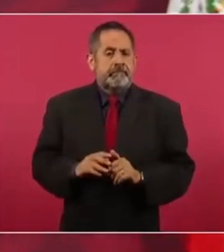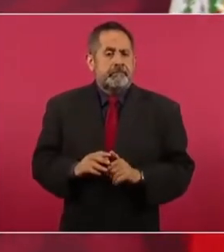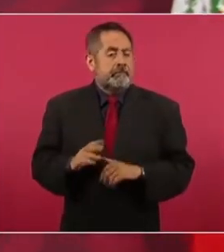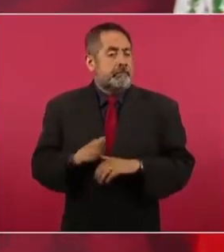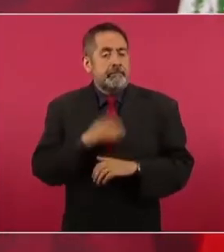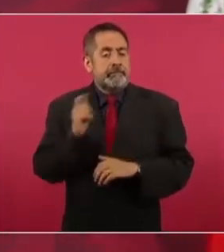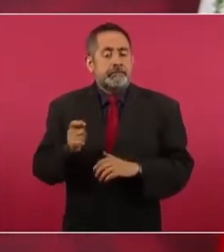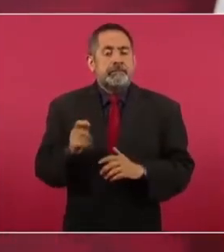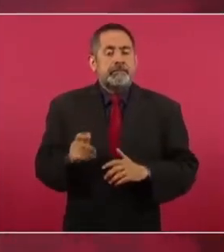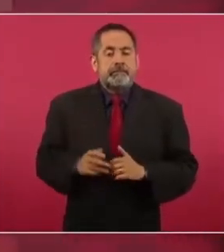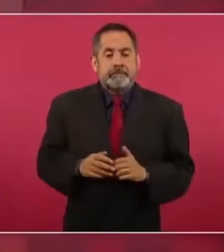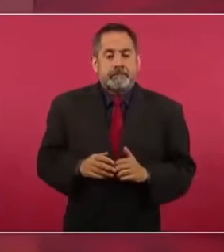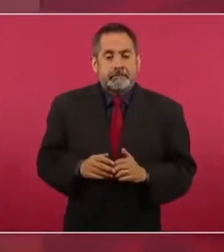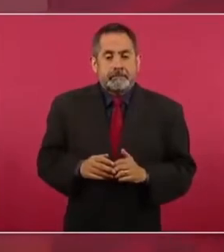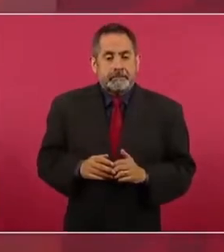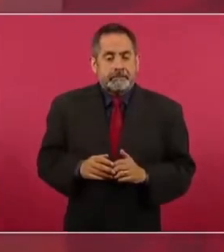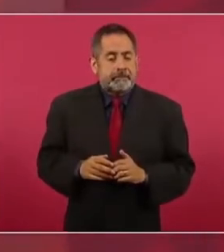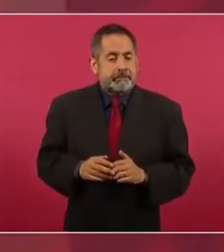Porque si